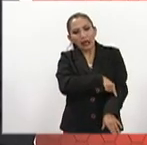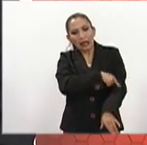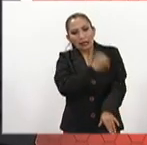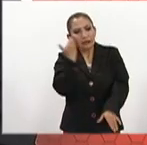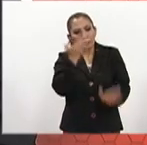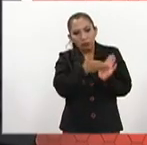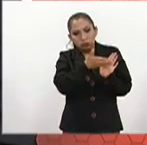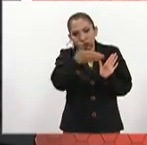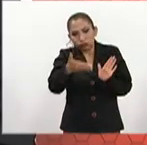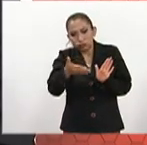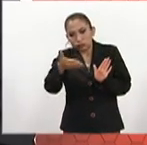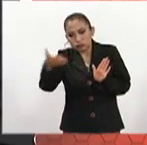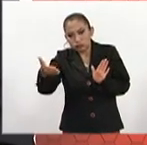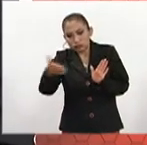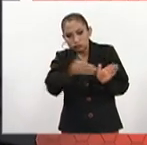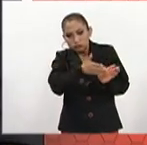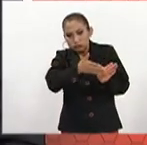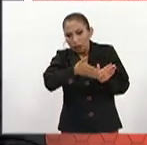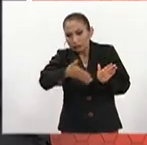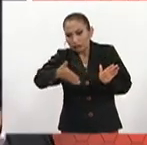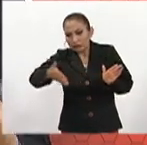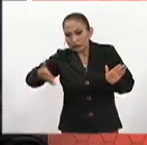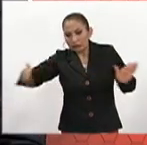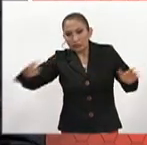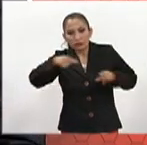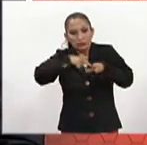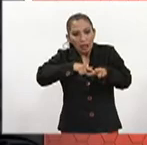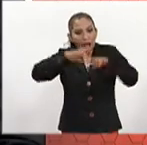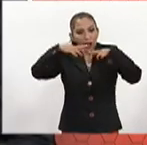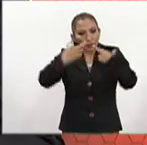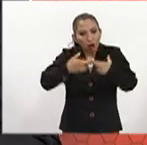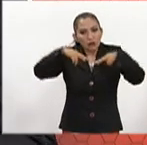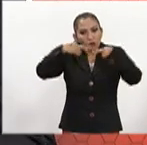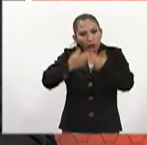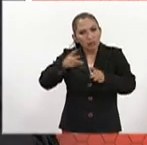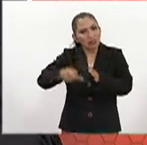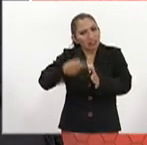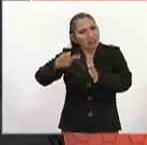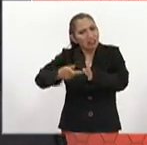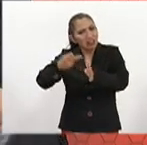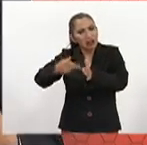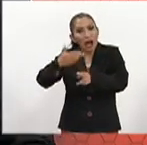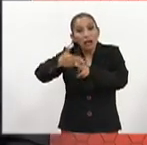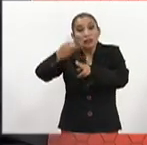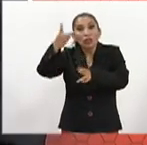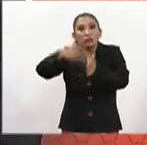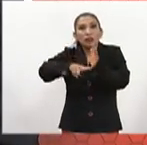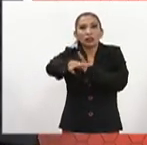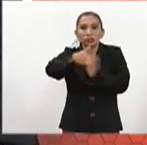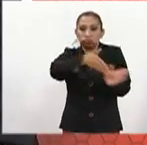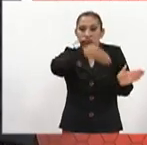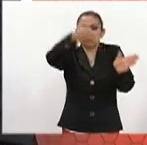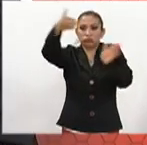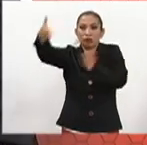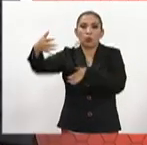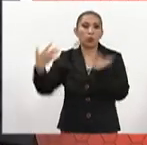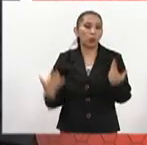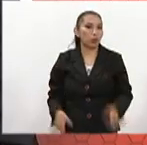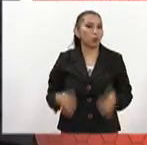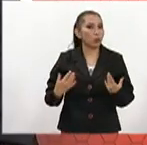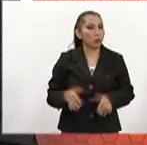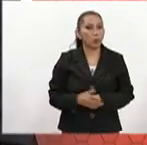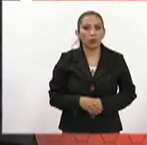el tiempo de seguir con las rondas de renegociación, irse hasta el 2018, prácticamente ya